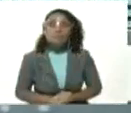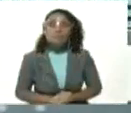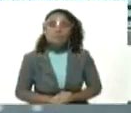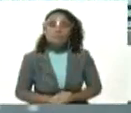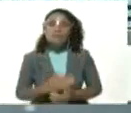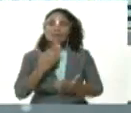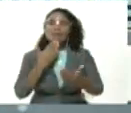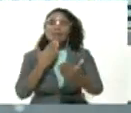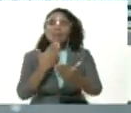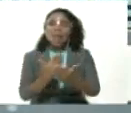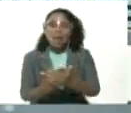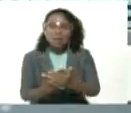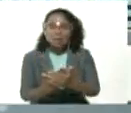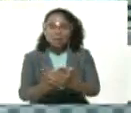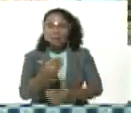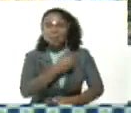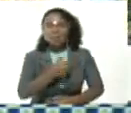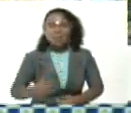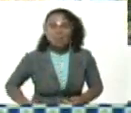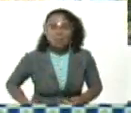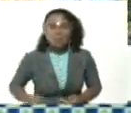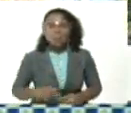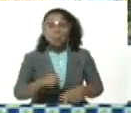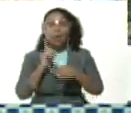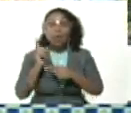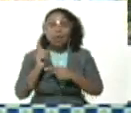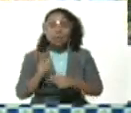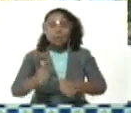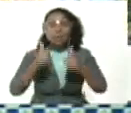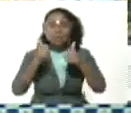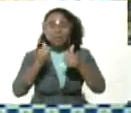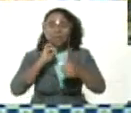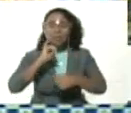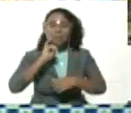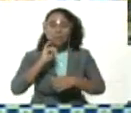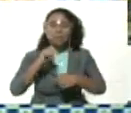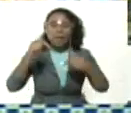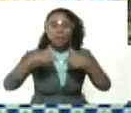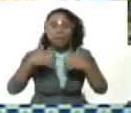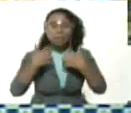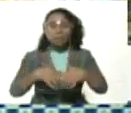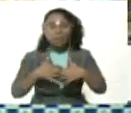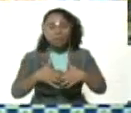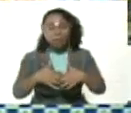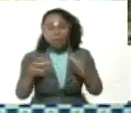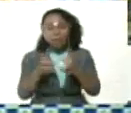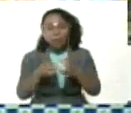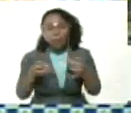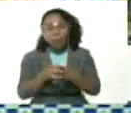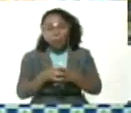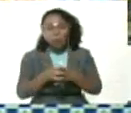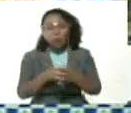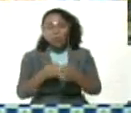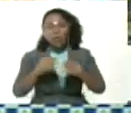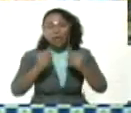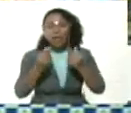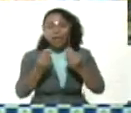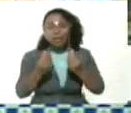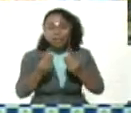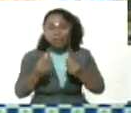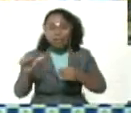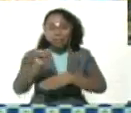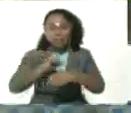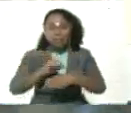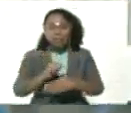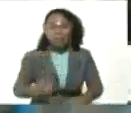Gracias, gracias, presidente. Gracias por esas buenísimas noticias para esta empresa, para el sector de grasas y aceites. Es